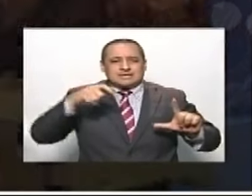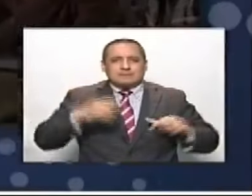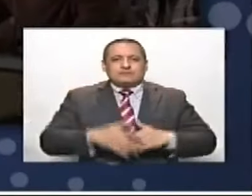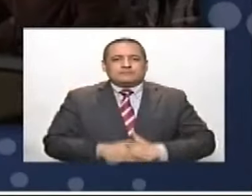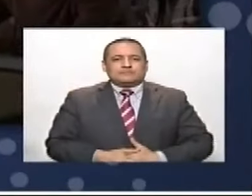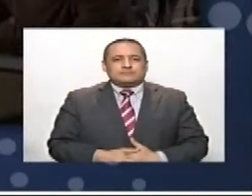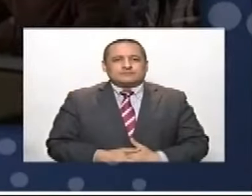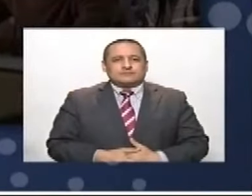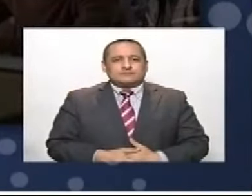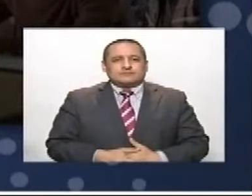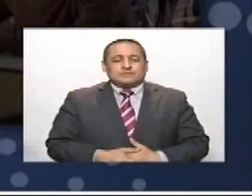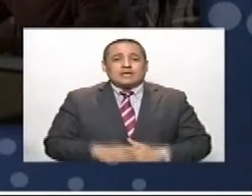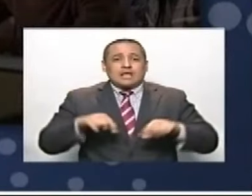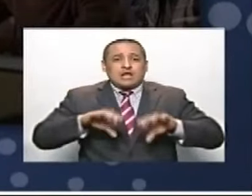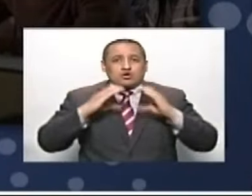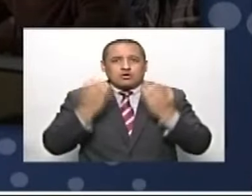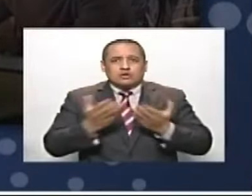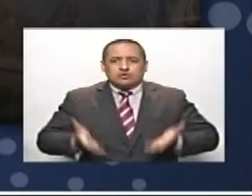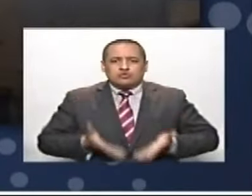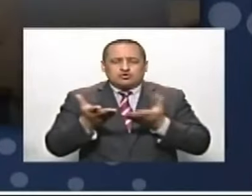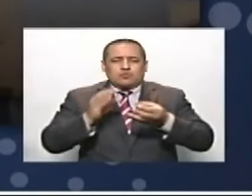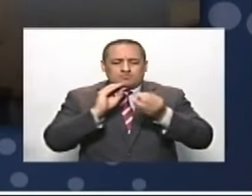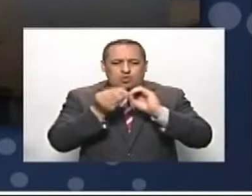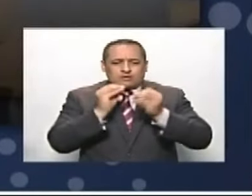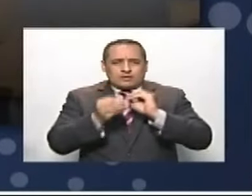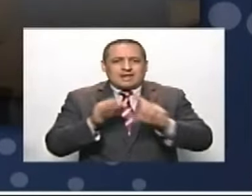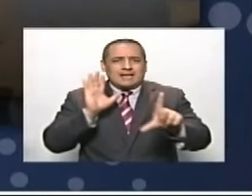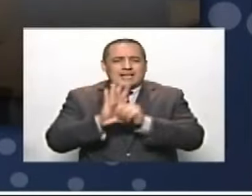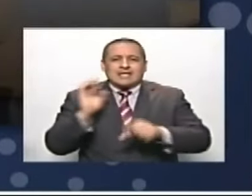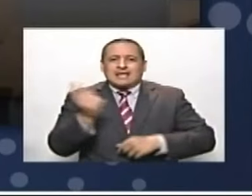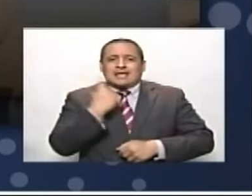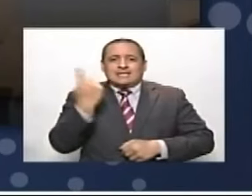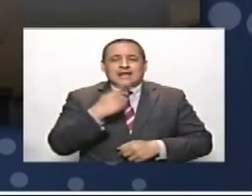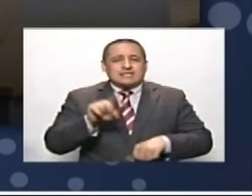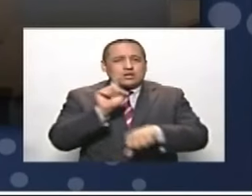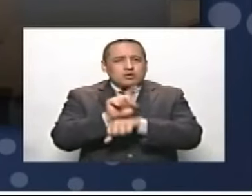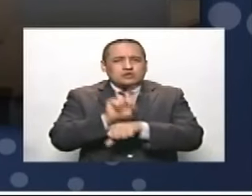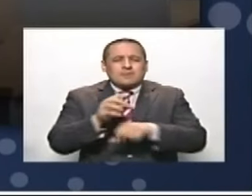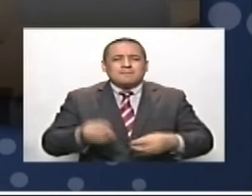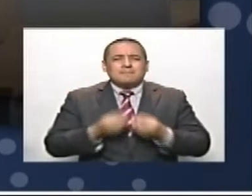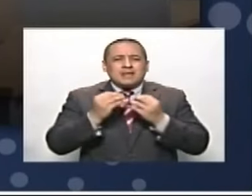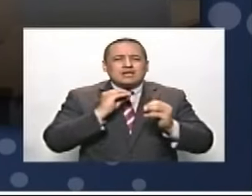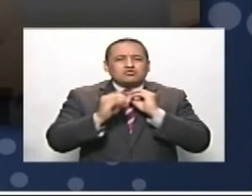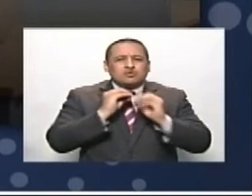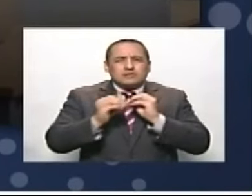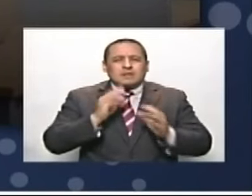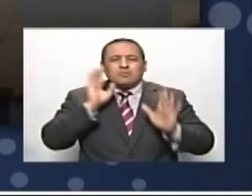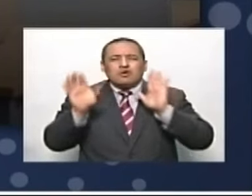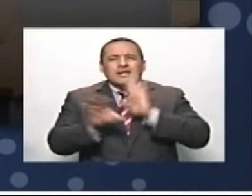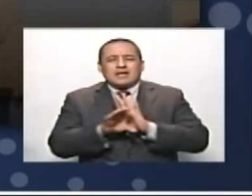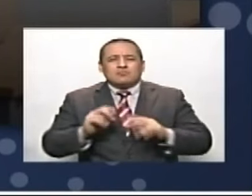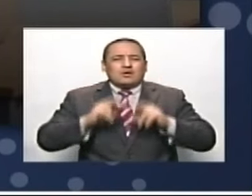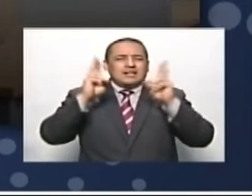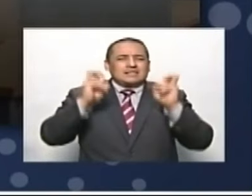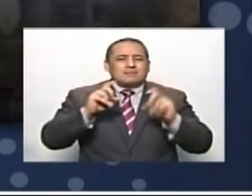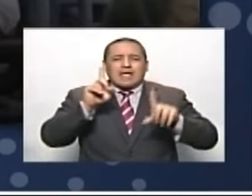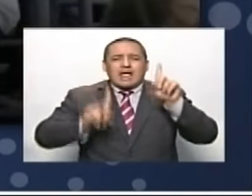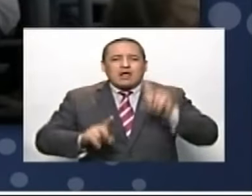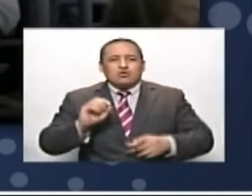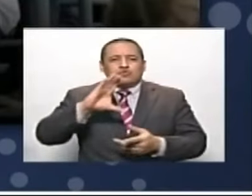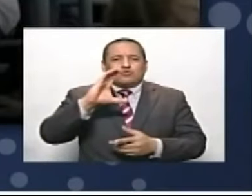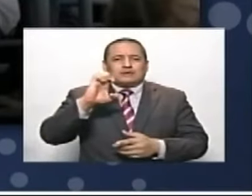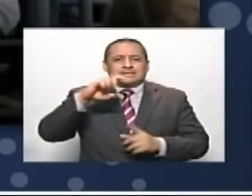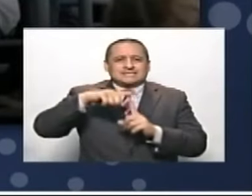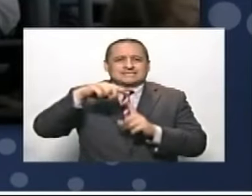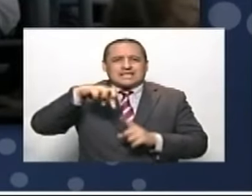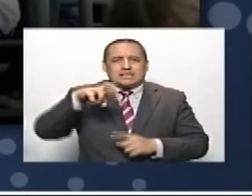respectivo. El Congreso aprobó la modificación de la Ley General de Educación con la finalidad de establecer que, para el caso de los